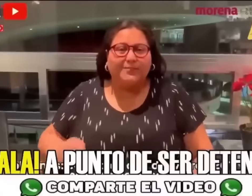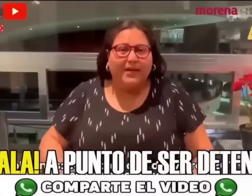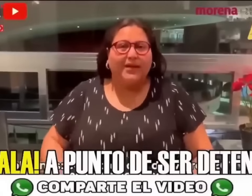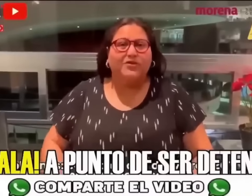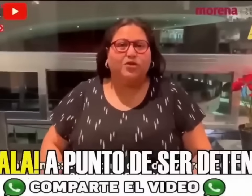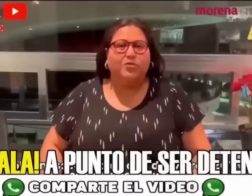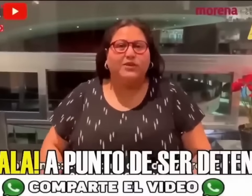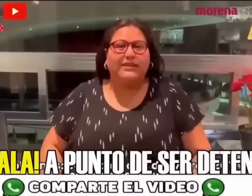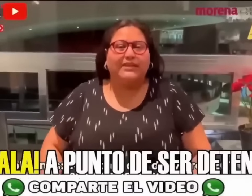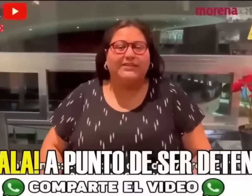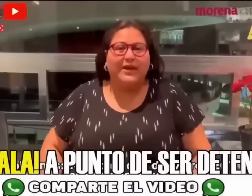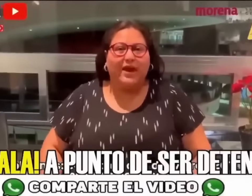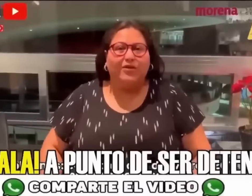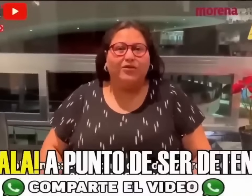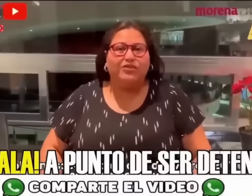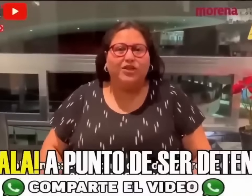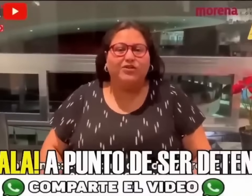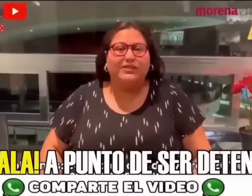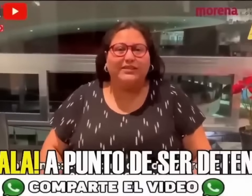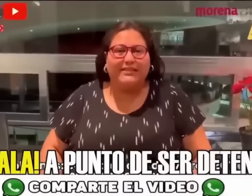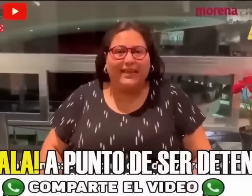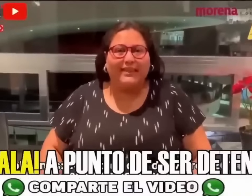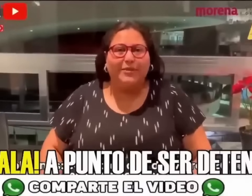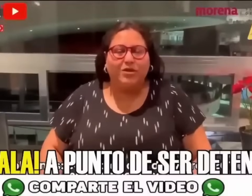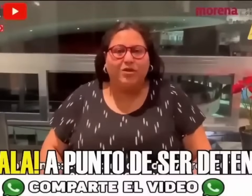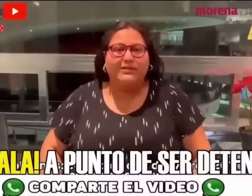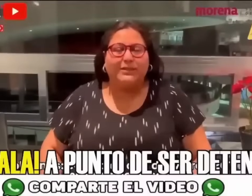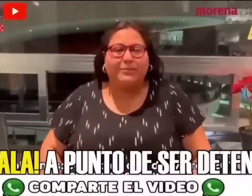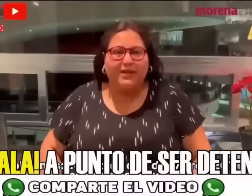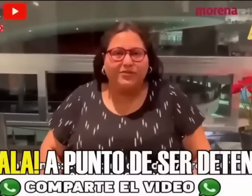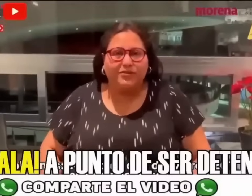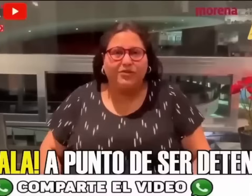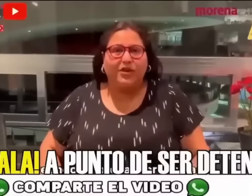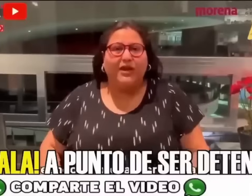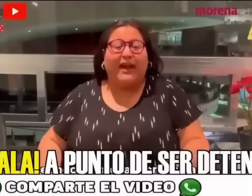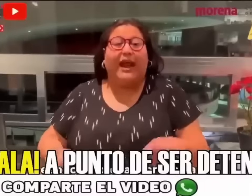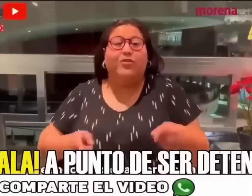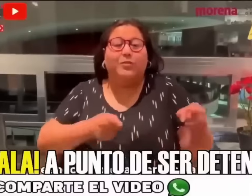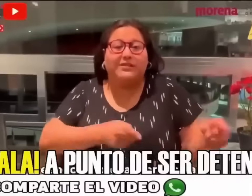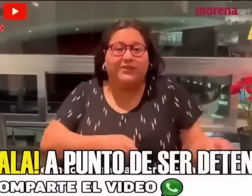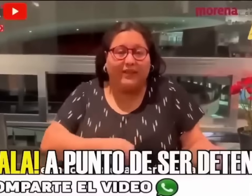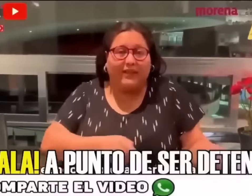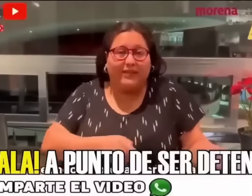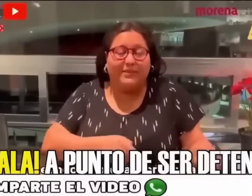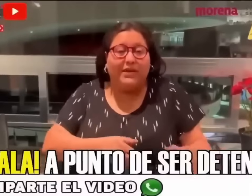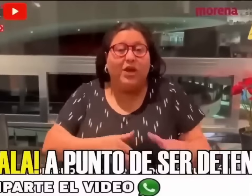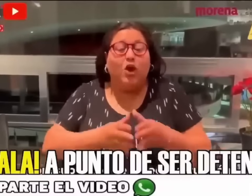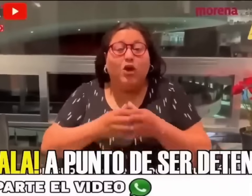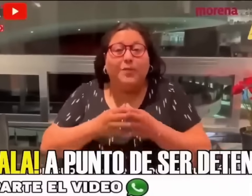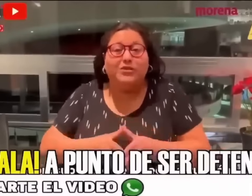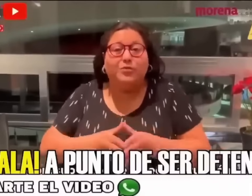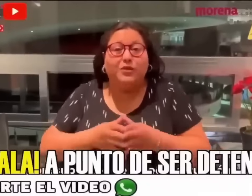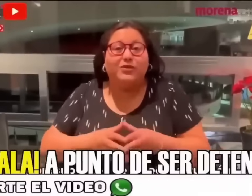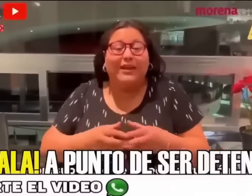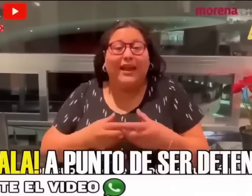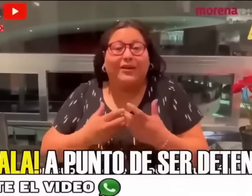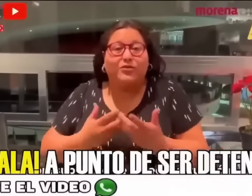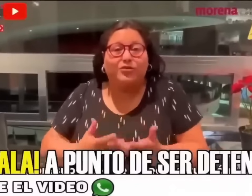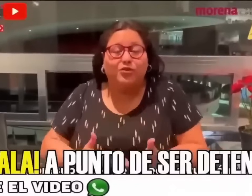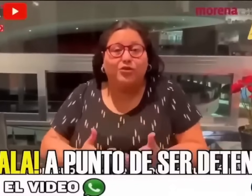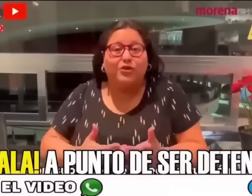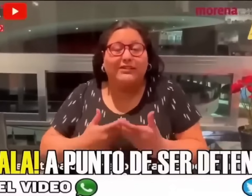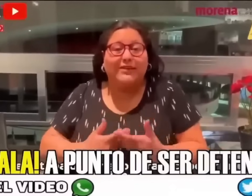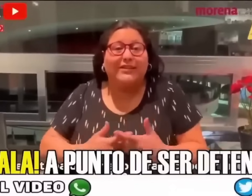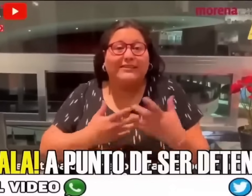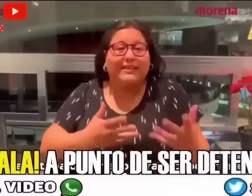bienes. Explíquenos cómo es que desviaron 207 millones de pesos creando empresas fantasmas con el presupuesto de